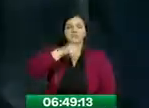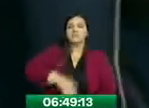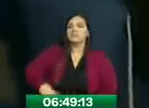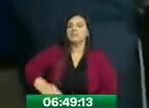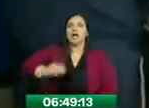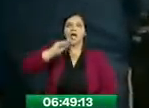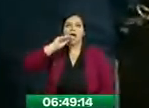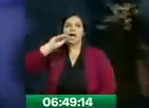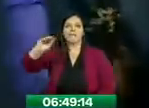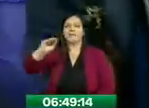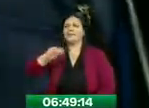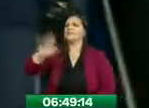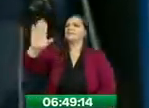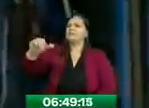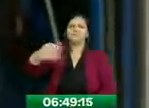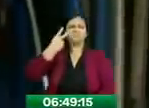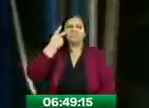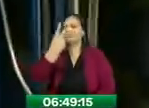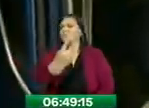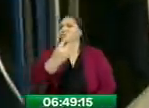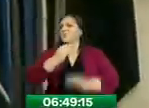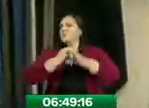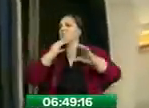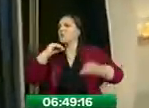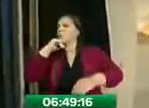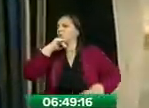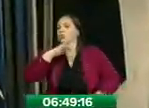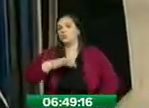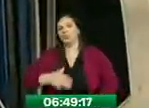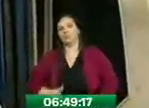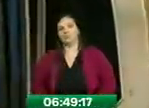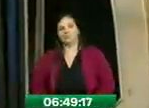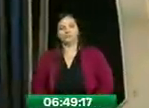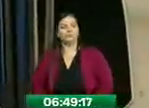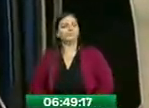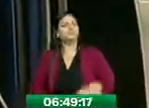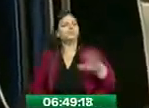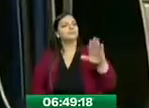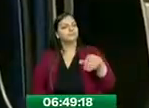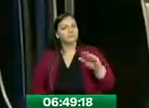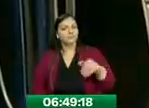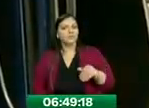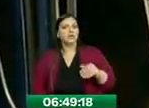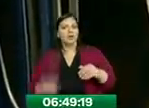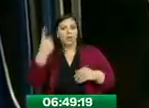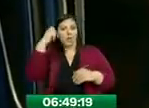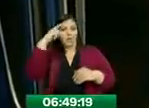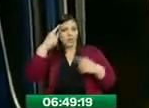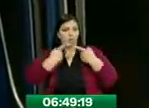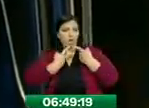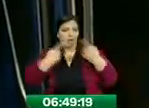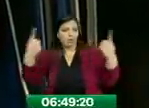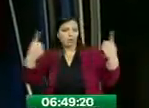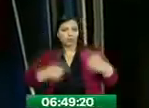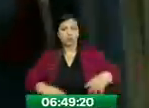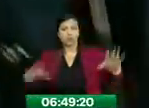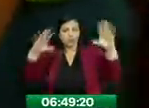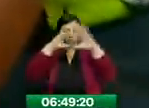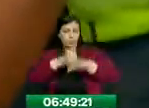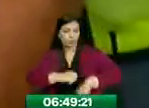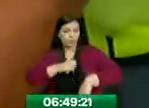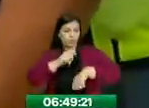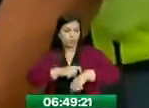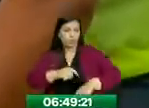de ellos mismos. General, estamos en estado de excepción, hay movilidad restringida y esta noche es el toque de queda.